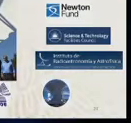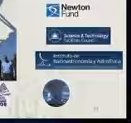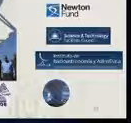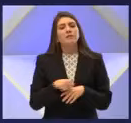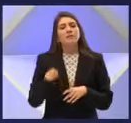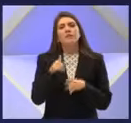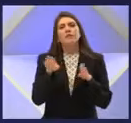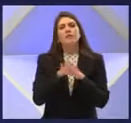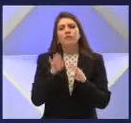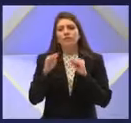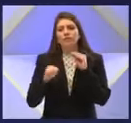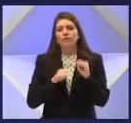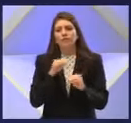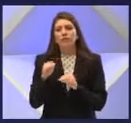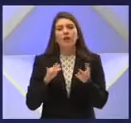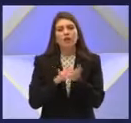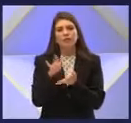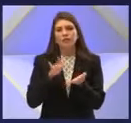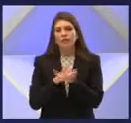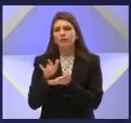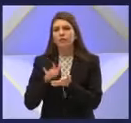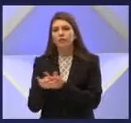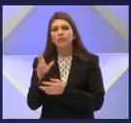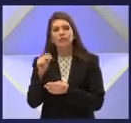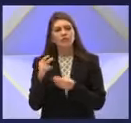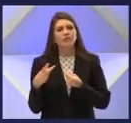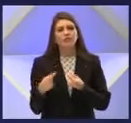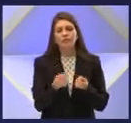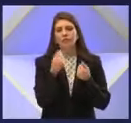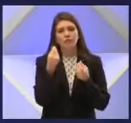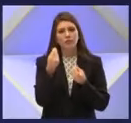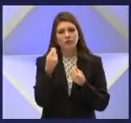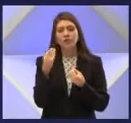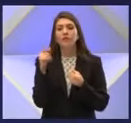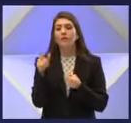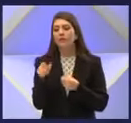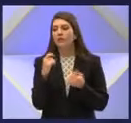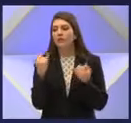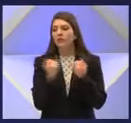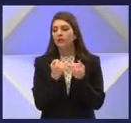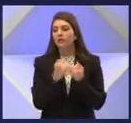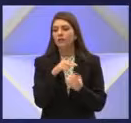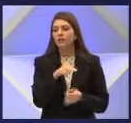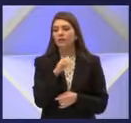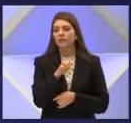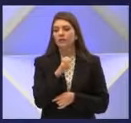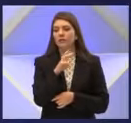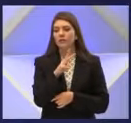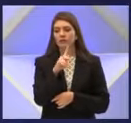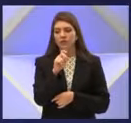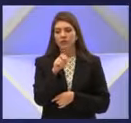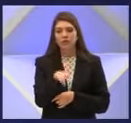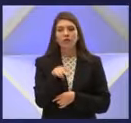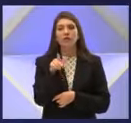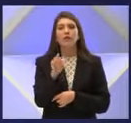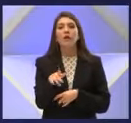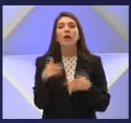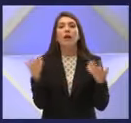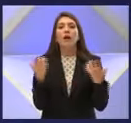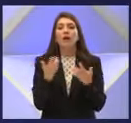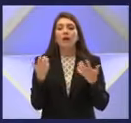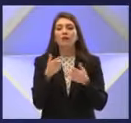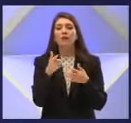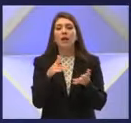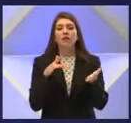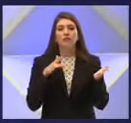agencia aquí el newton font es de inglés es el que nos apoyan los millones de libras sterling para a pesar del